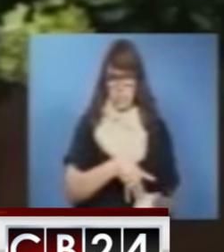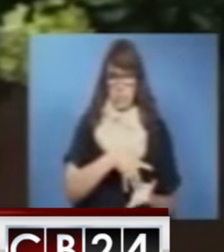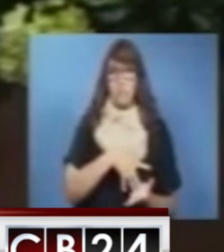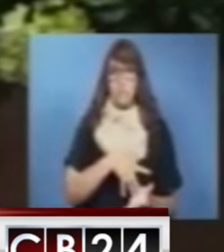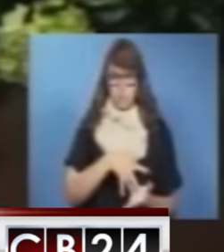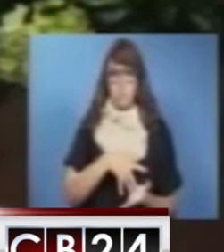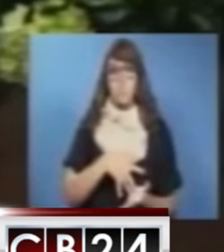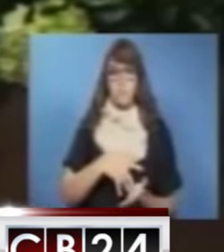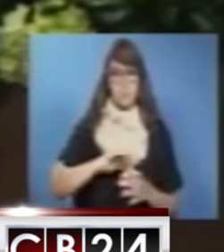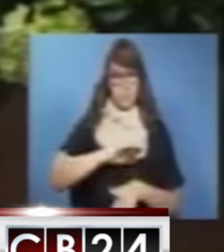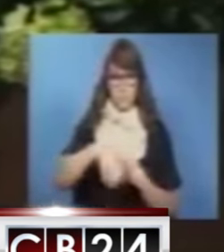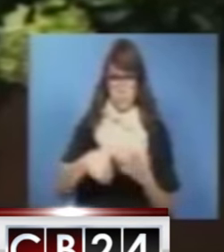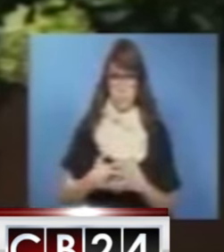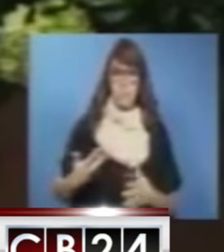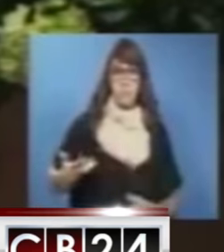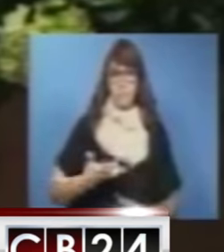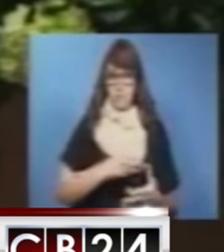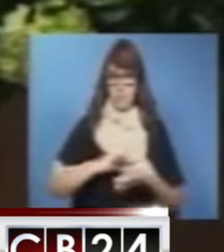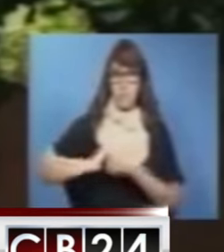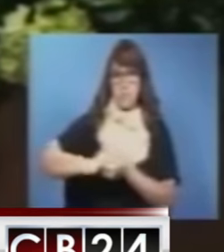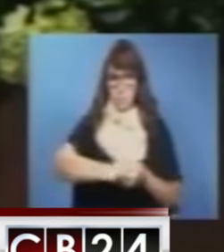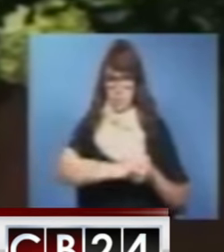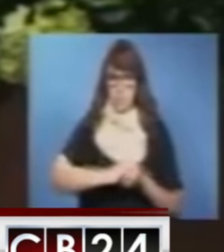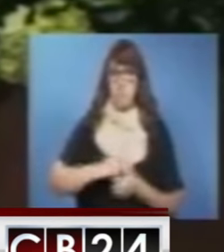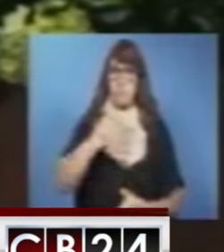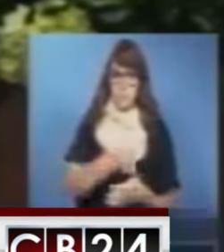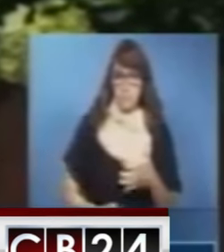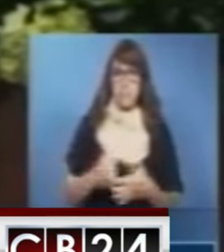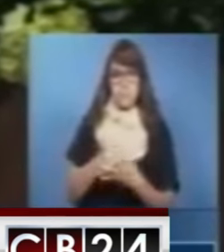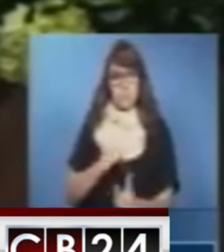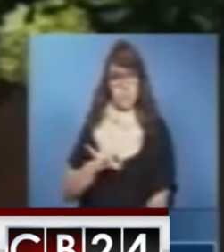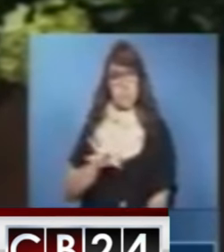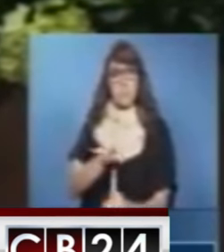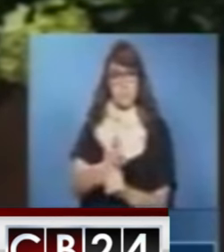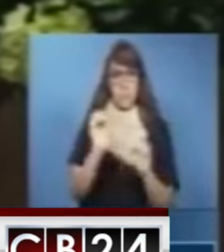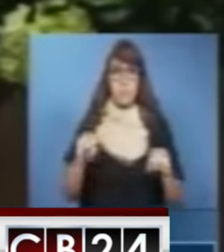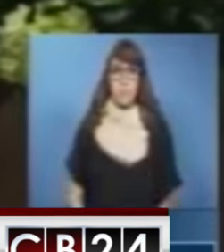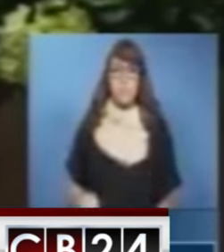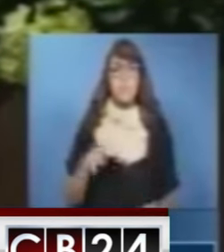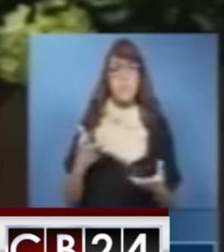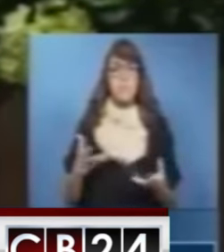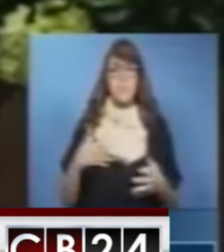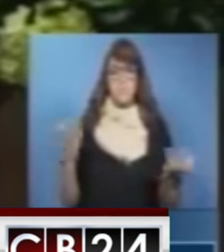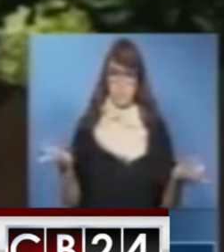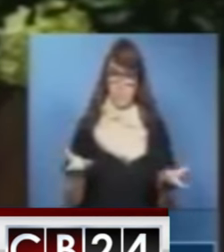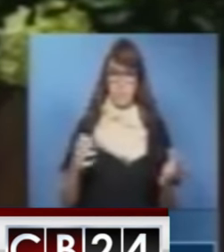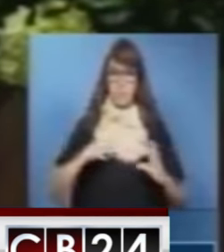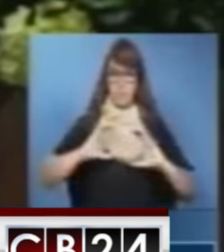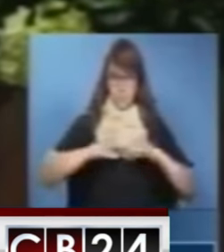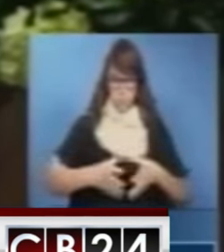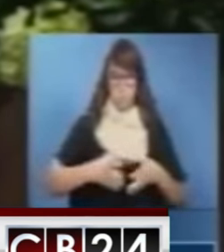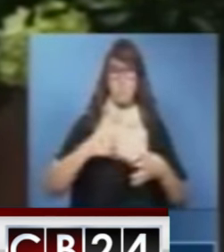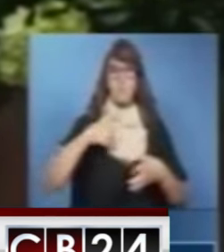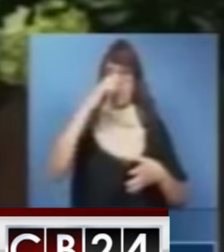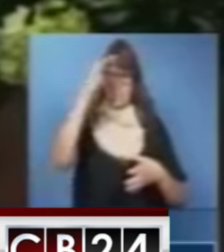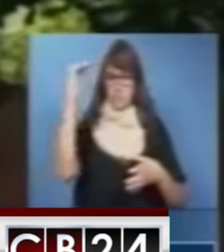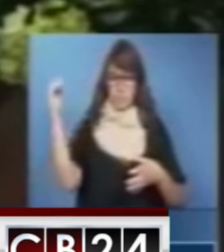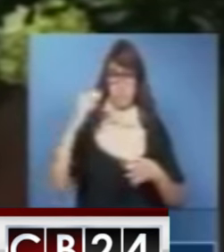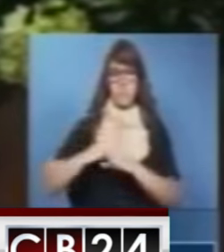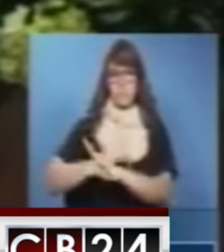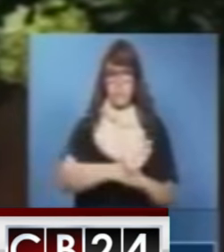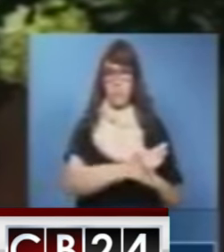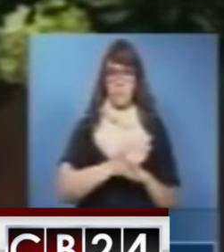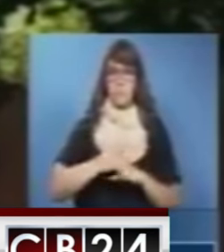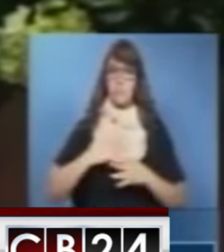Estado unimos esfuerzos para alcanzar ese objetivo con la creación del Consejo Nacional de Seguridad